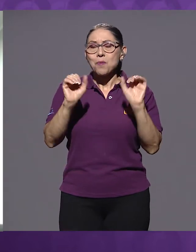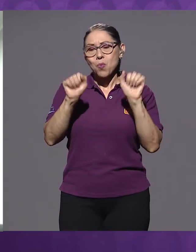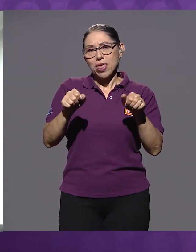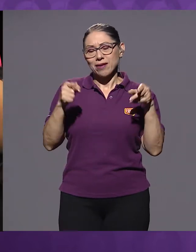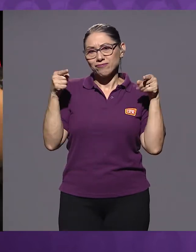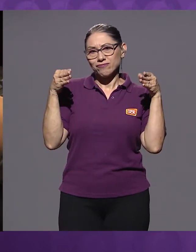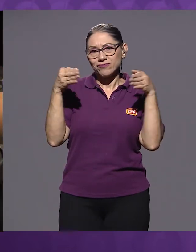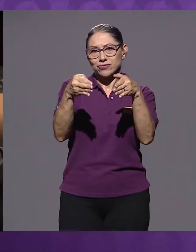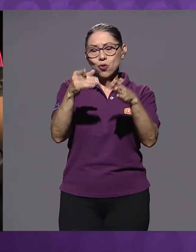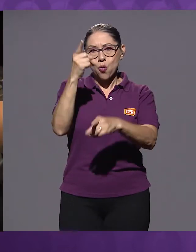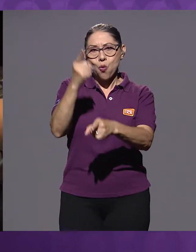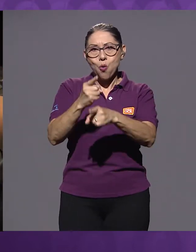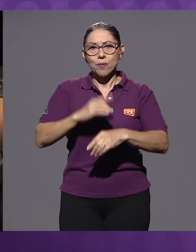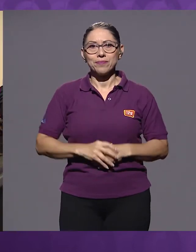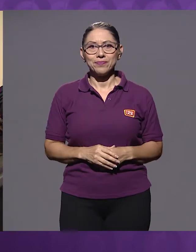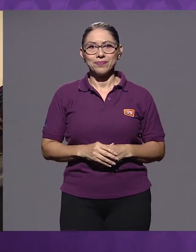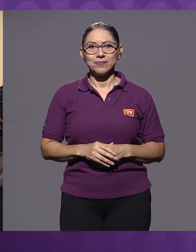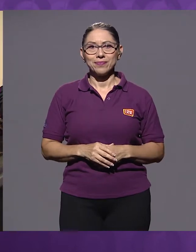enfoque correcto.